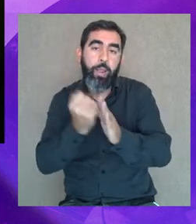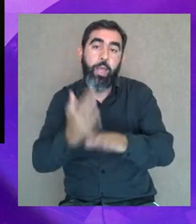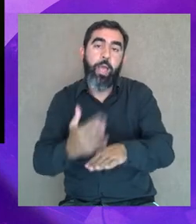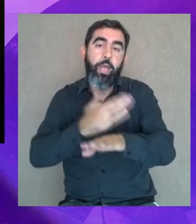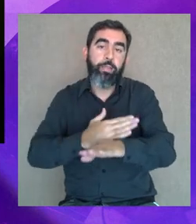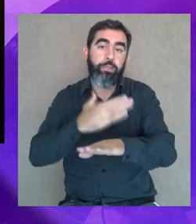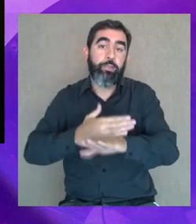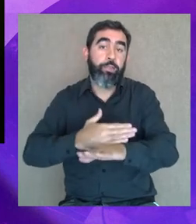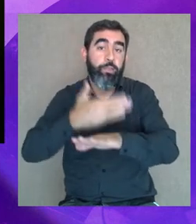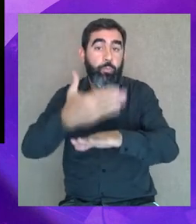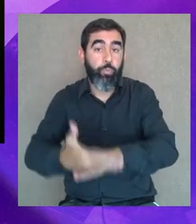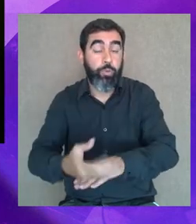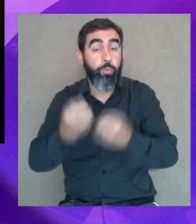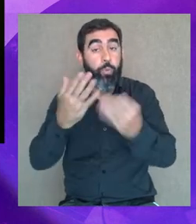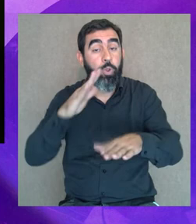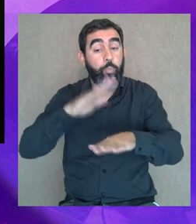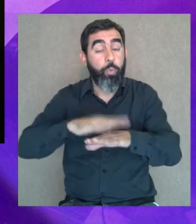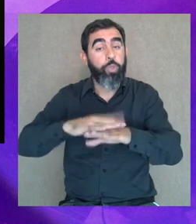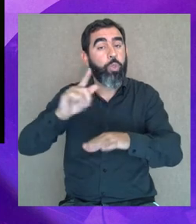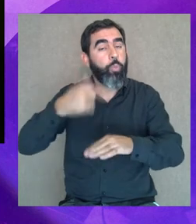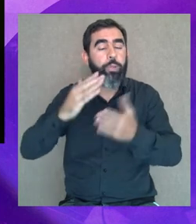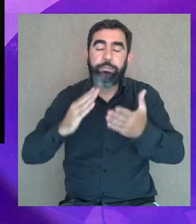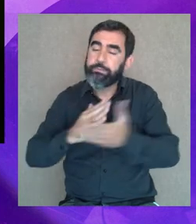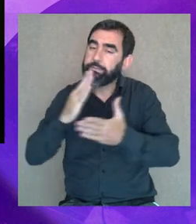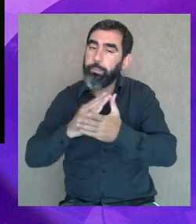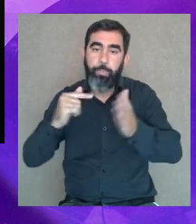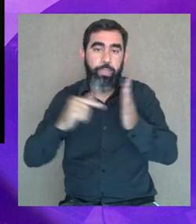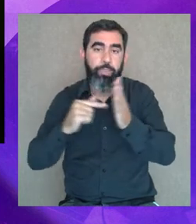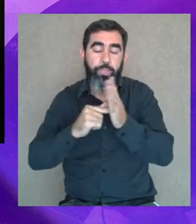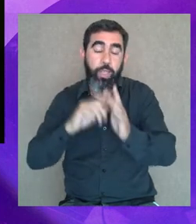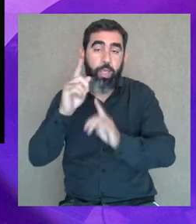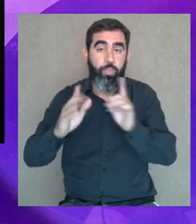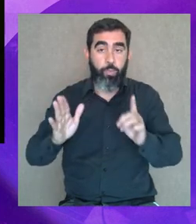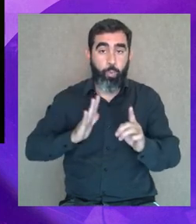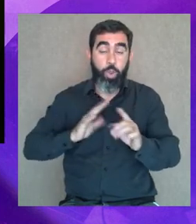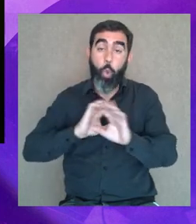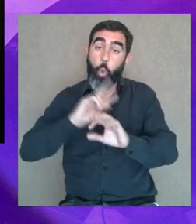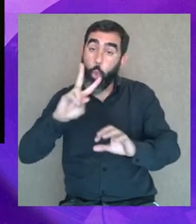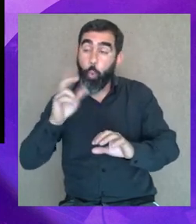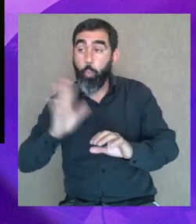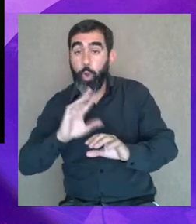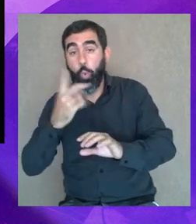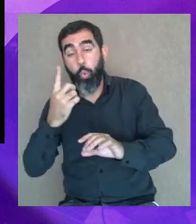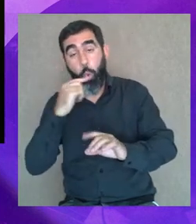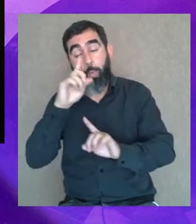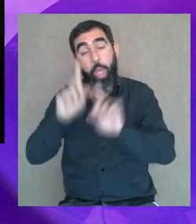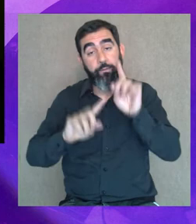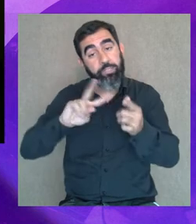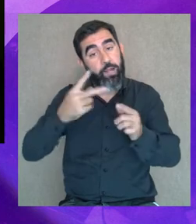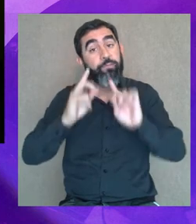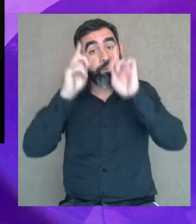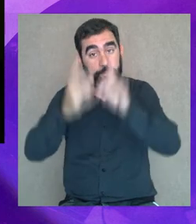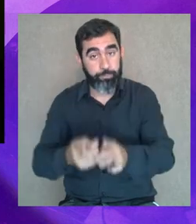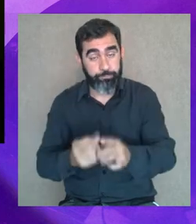antes interior porque después de este momento siempre hubo delegadas y a veces dos a uno o tres se